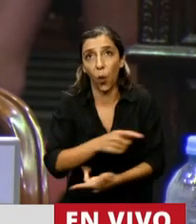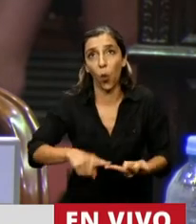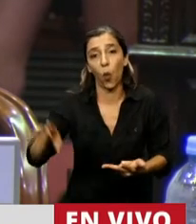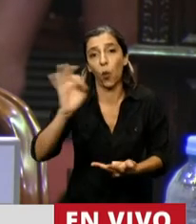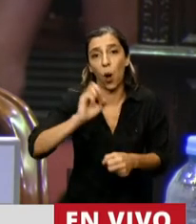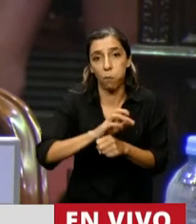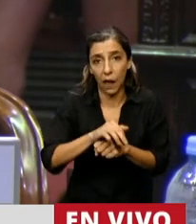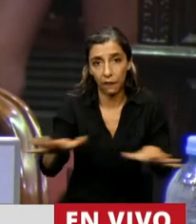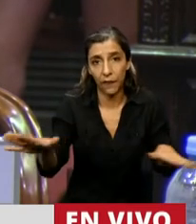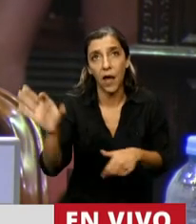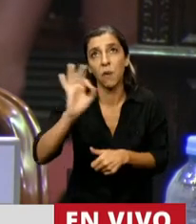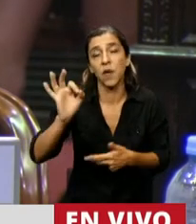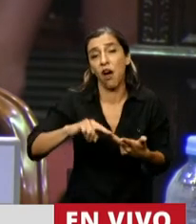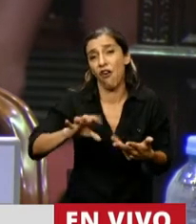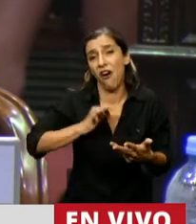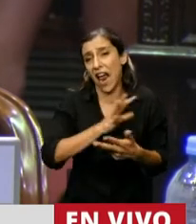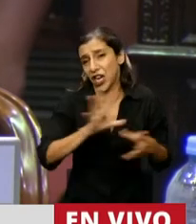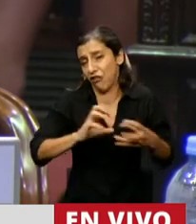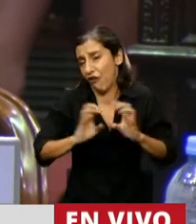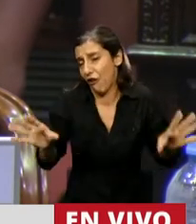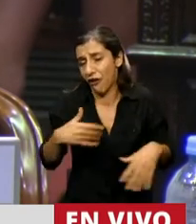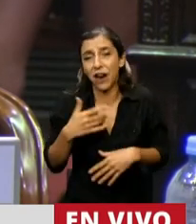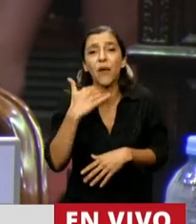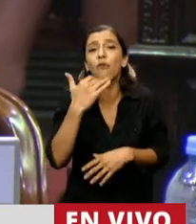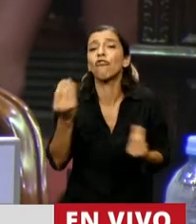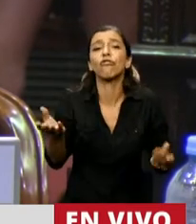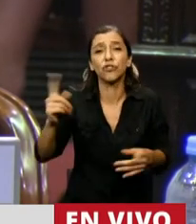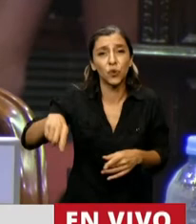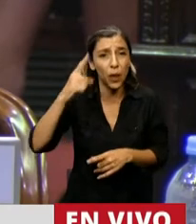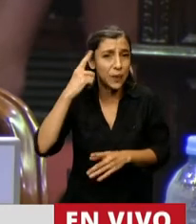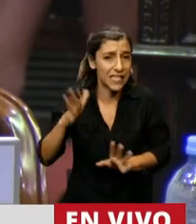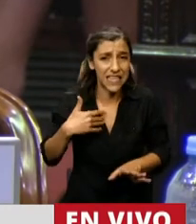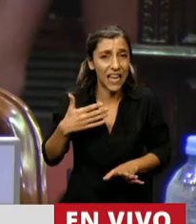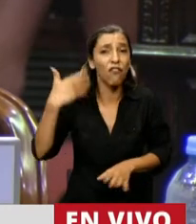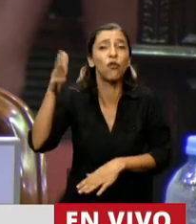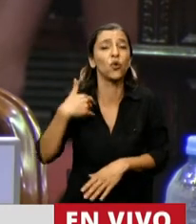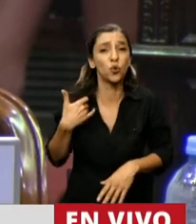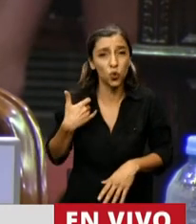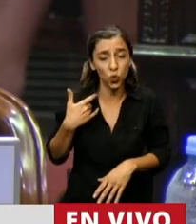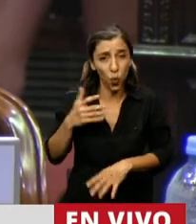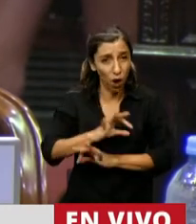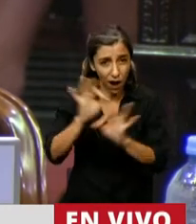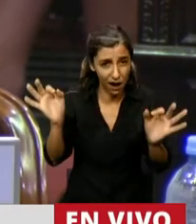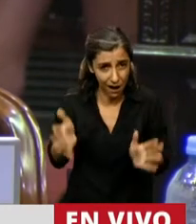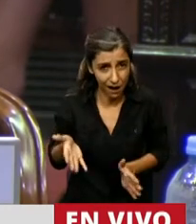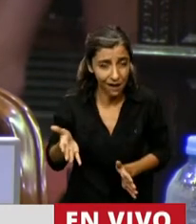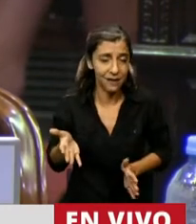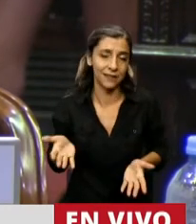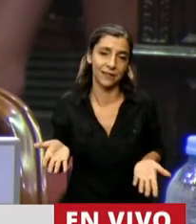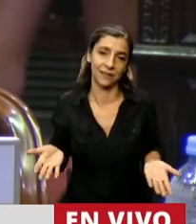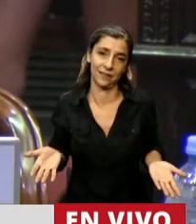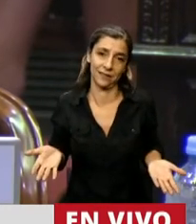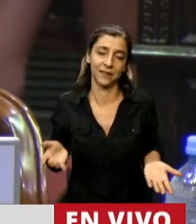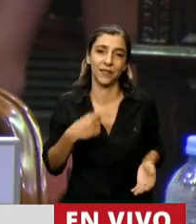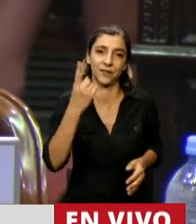todos los argentinos también no les va a llegar el problema y no les va a llegar la subestimación la diferencia es muy grande la diferencia muy grande es la que la que el